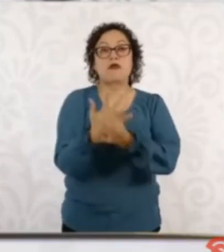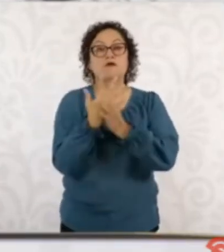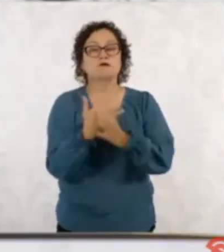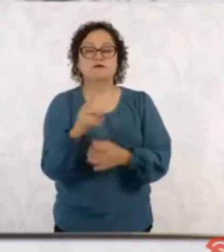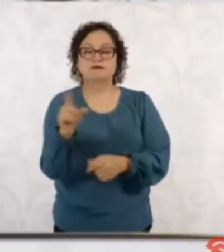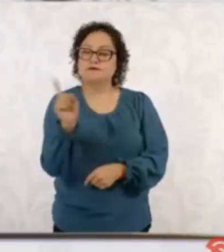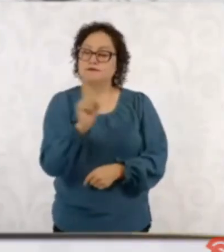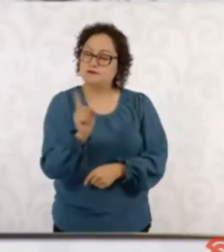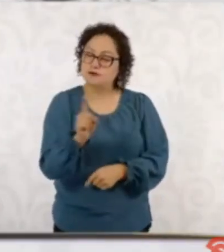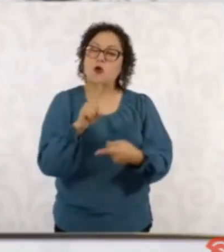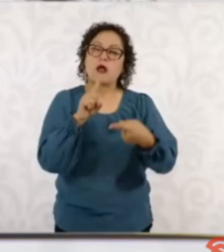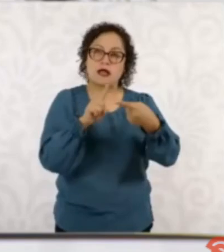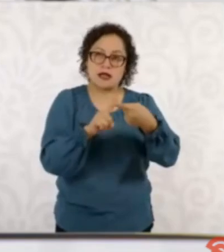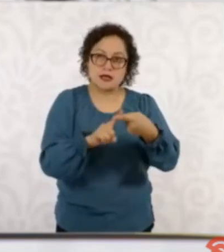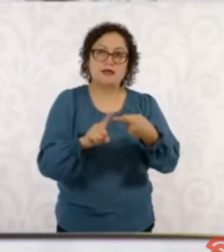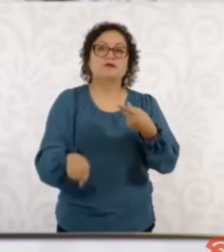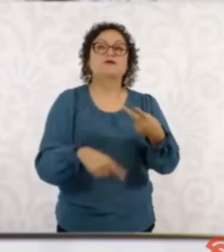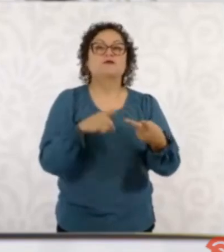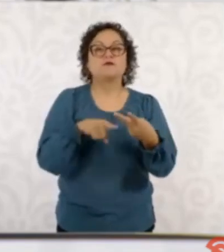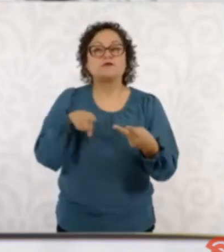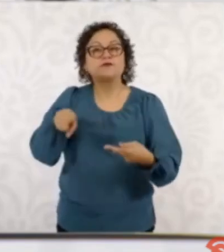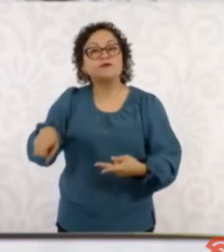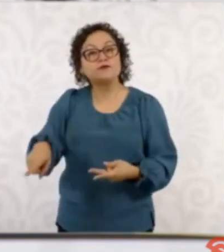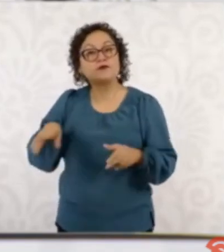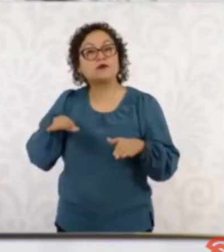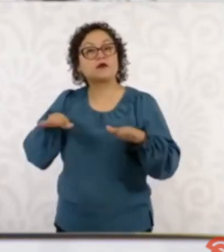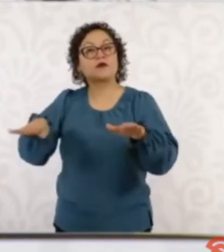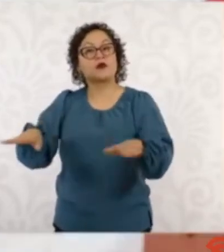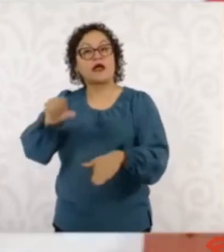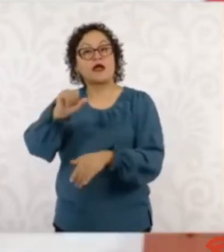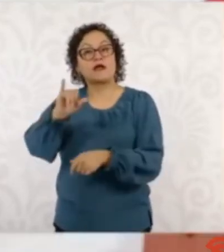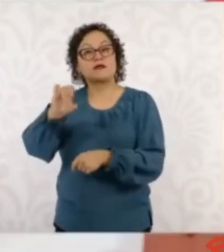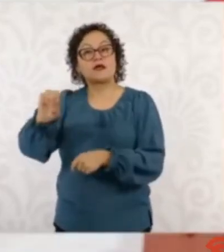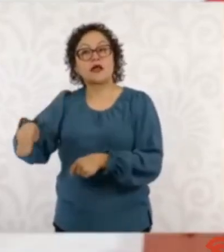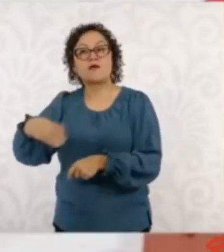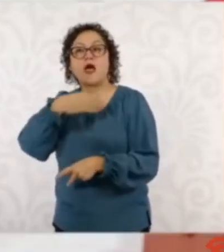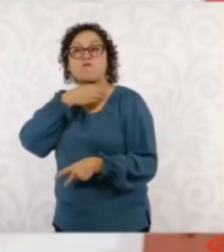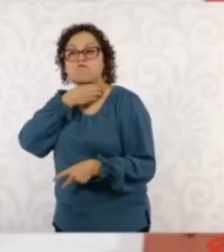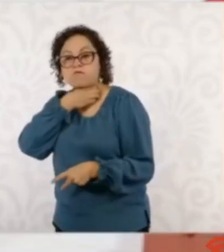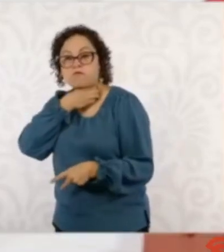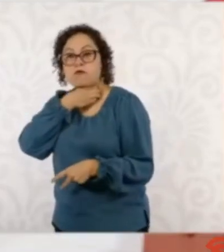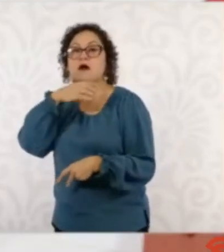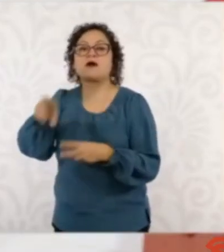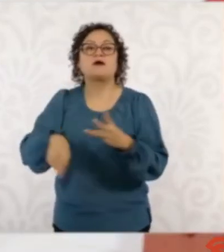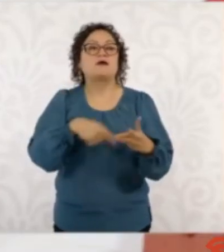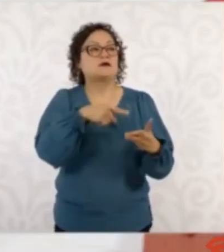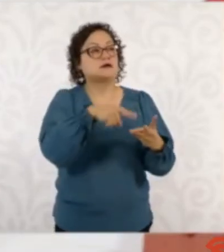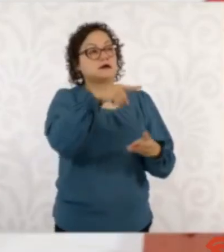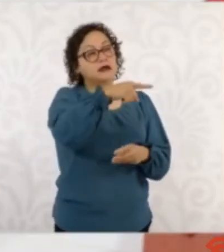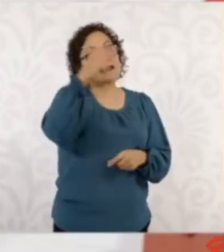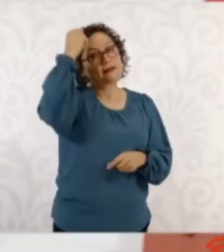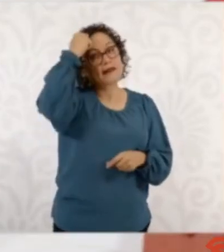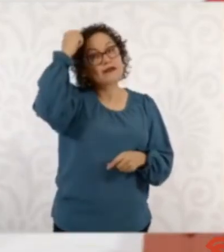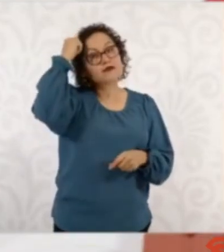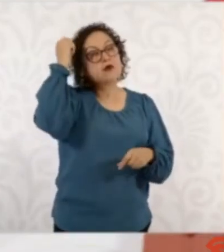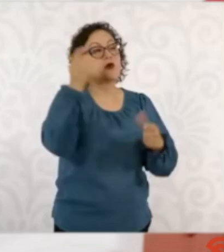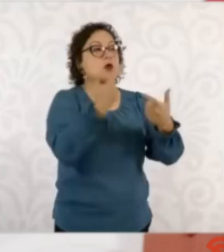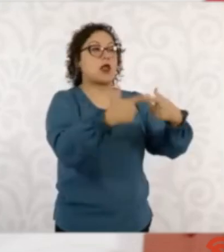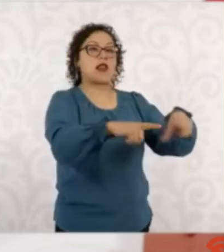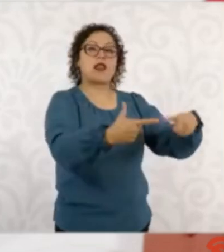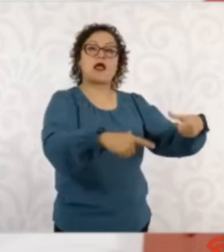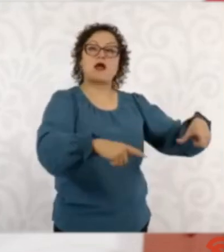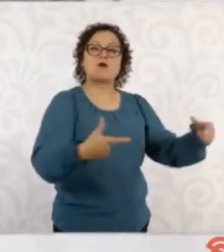del Aeropuerto Internacional de la Ciudad de México y en que Texcoco no era un lugar viable para poder construir. ¿Por qué? Por